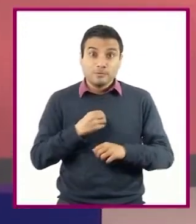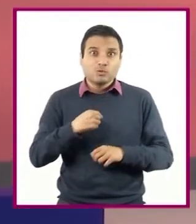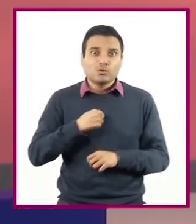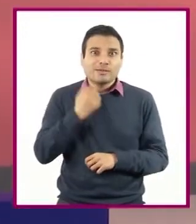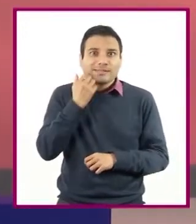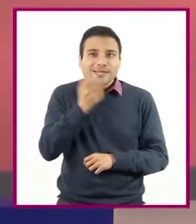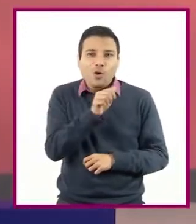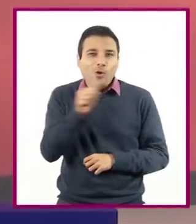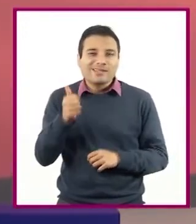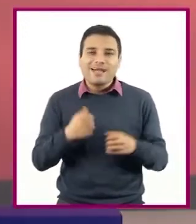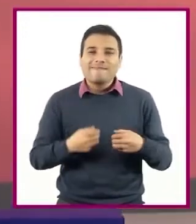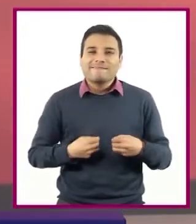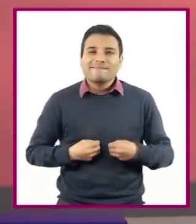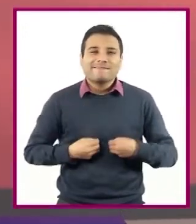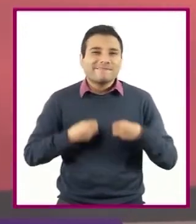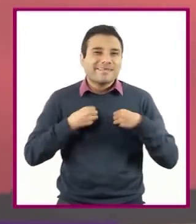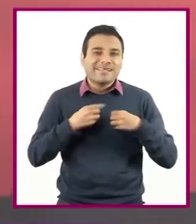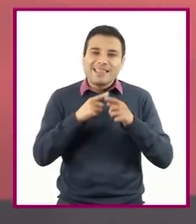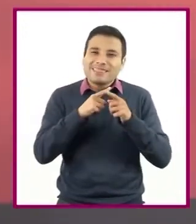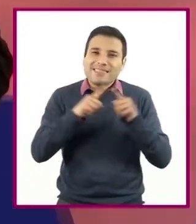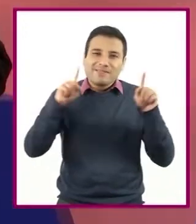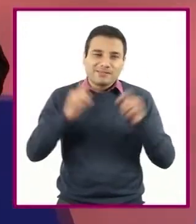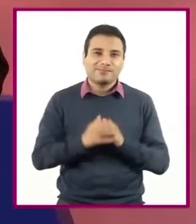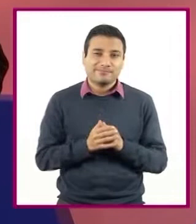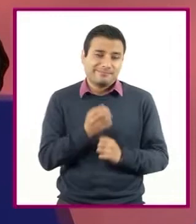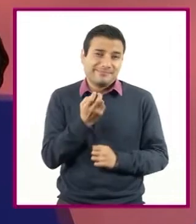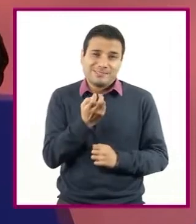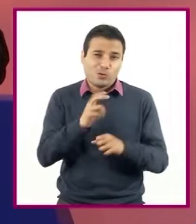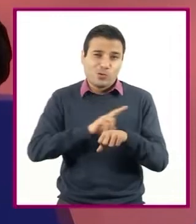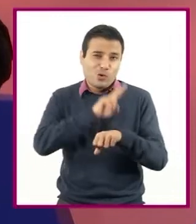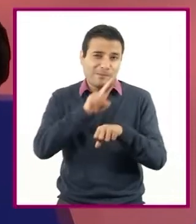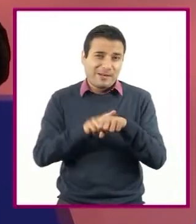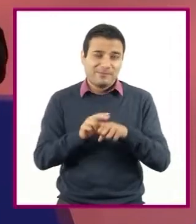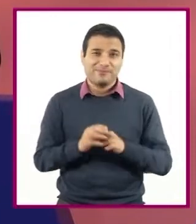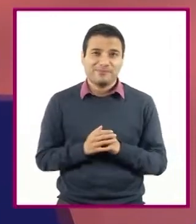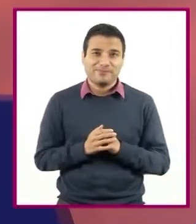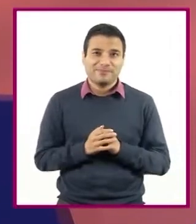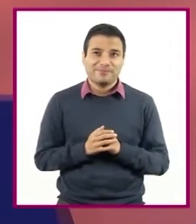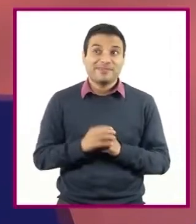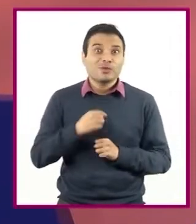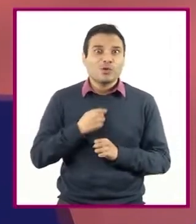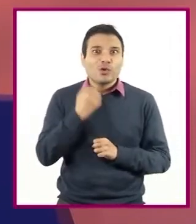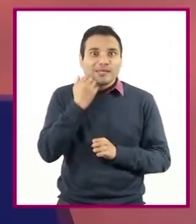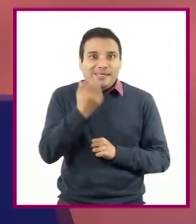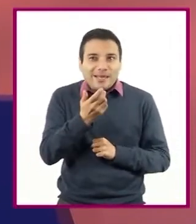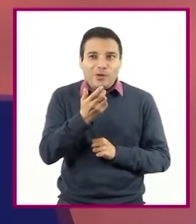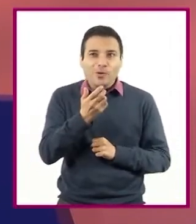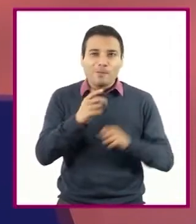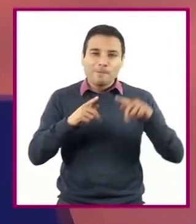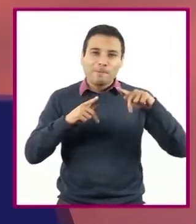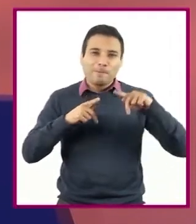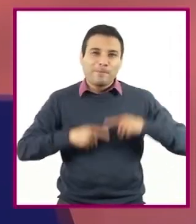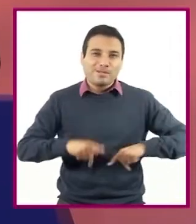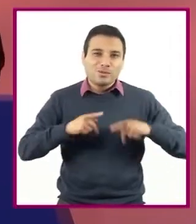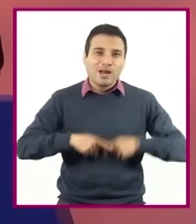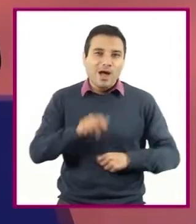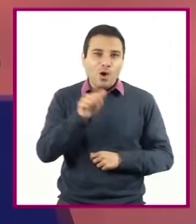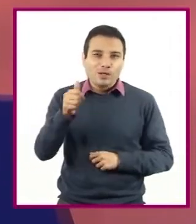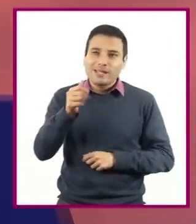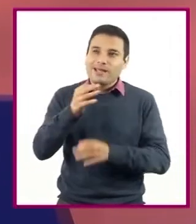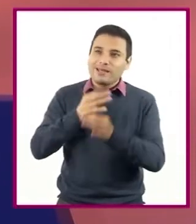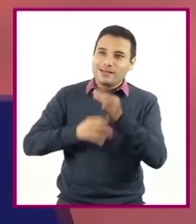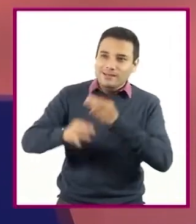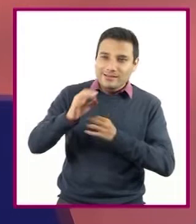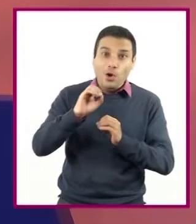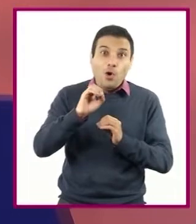extreman. Es la reacción previsible. Se quisiera ser otro, vivir en otra época, en otra